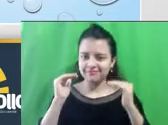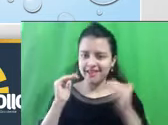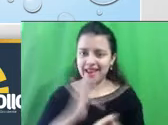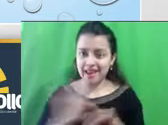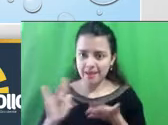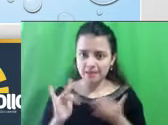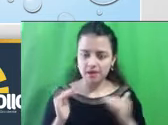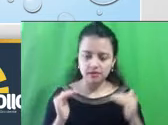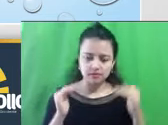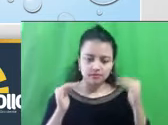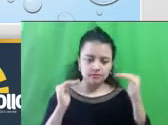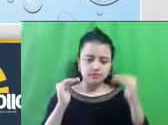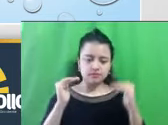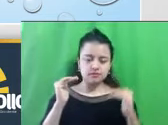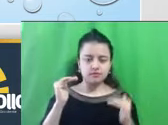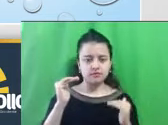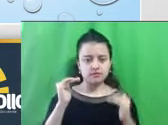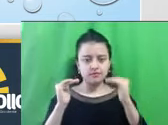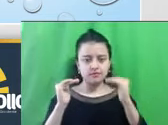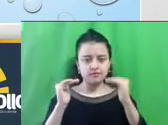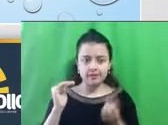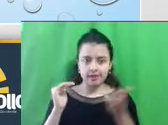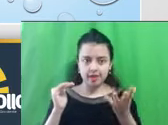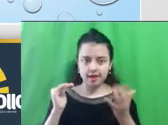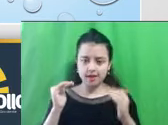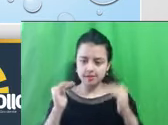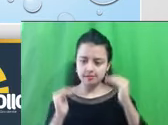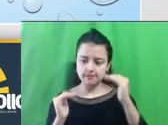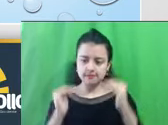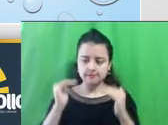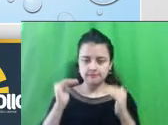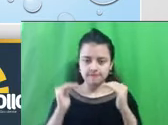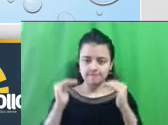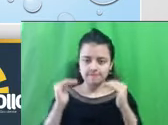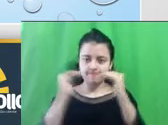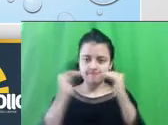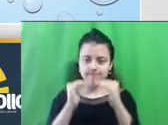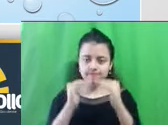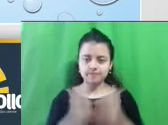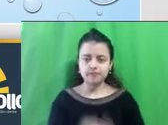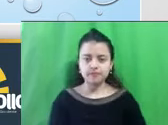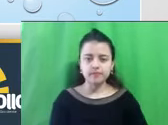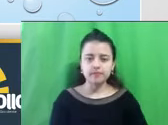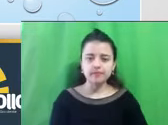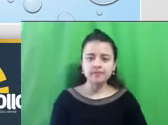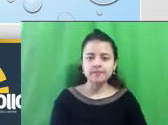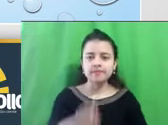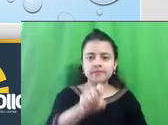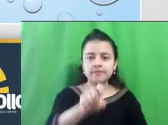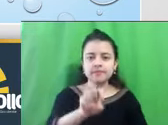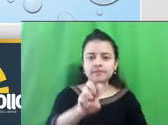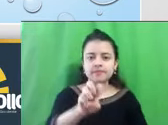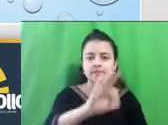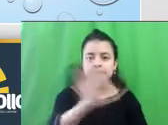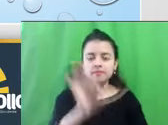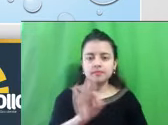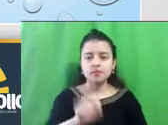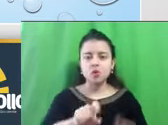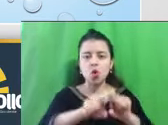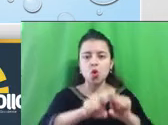y los costos de producción y la proyección de la empresa. Nosotros tenemos el 68% de las tuberías en Faca en